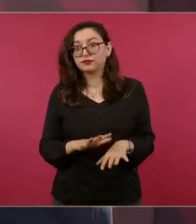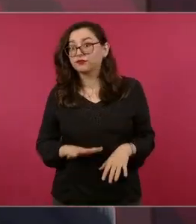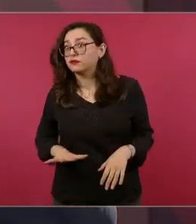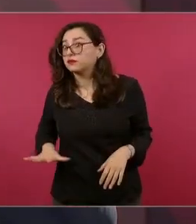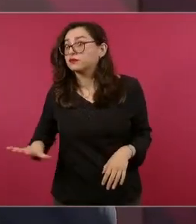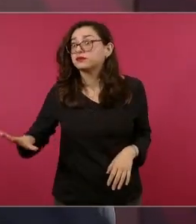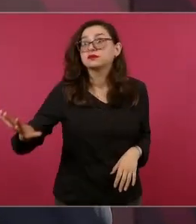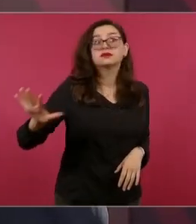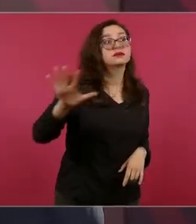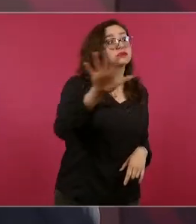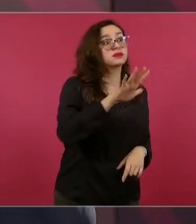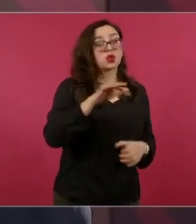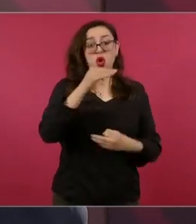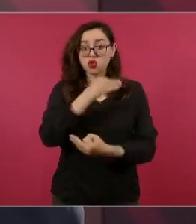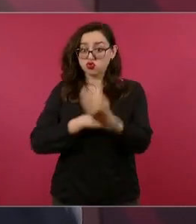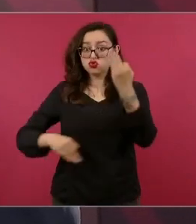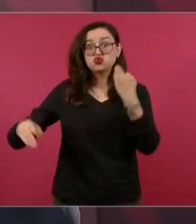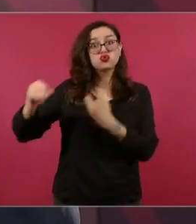de todos,